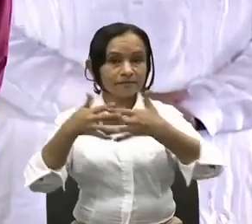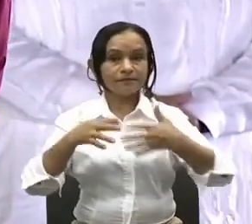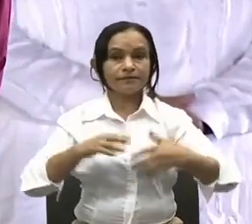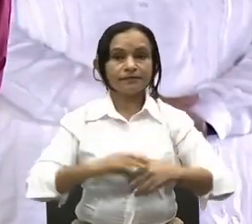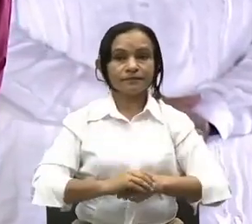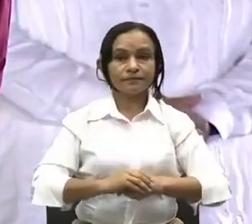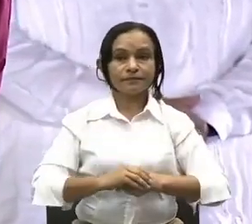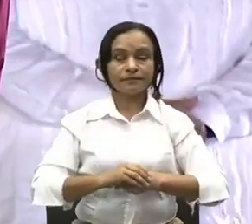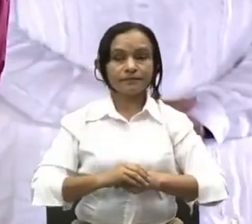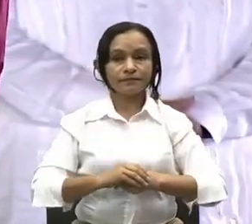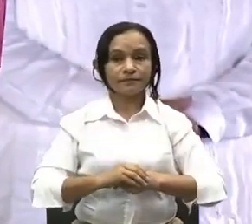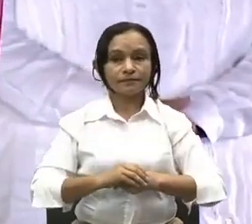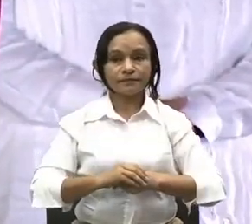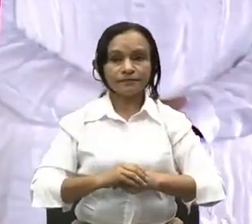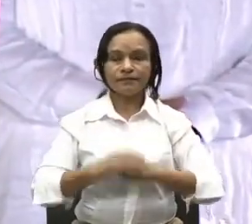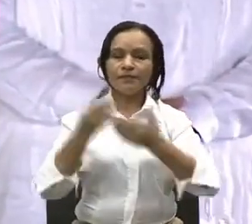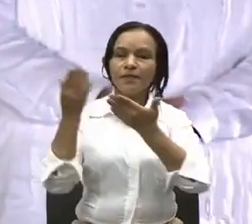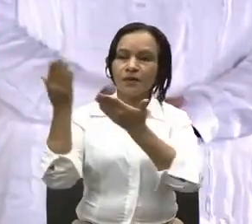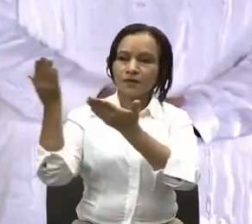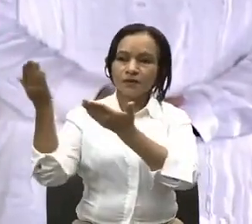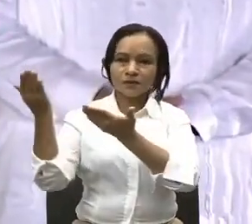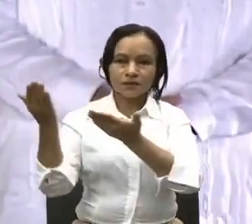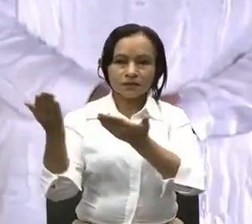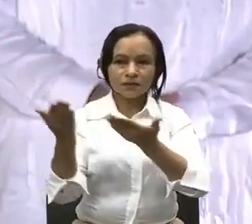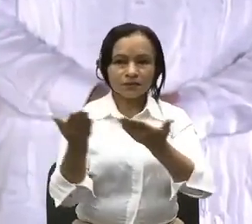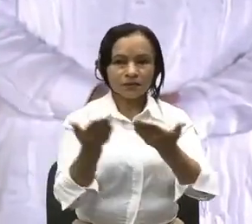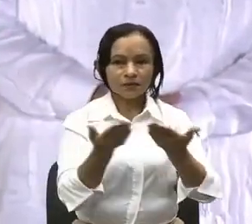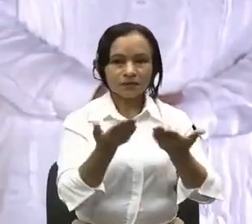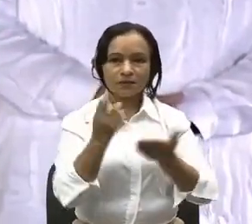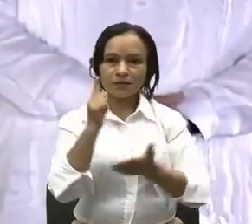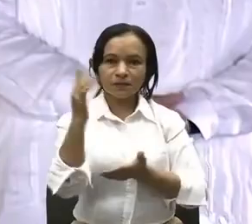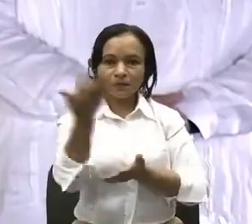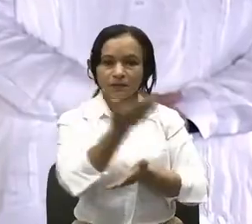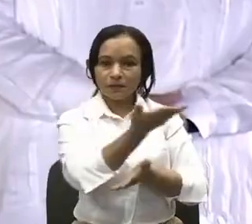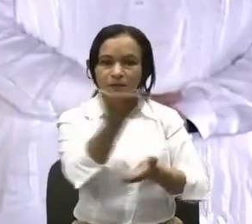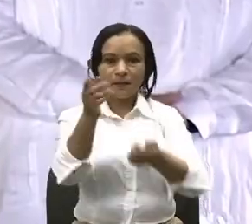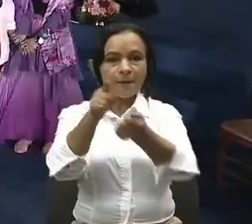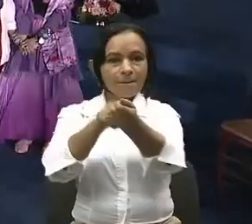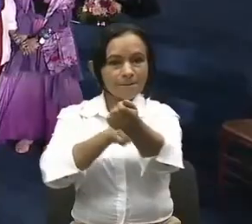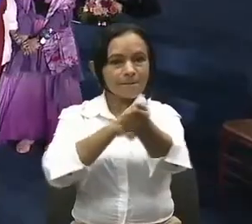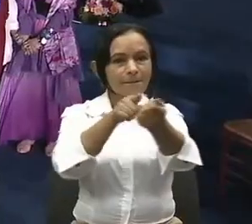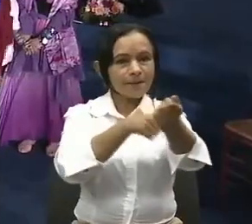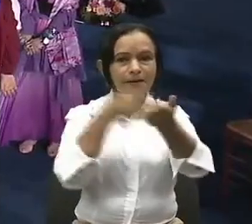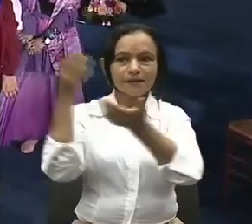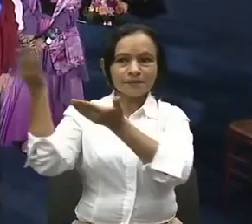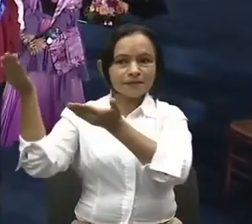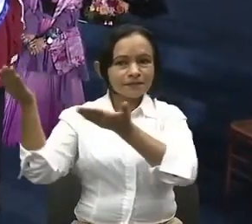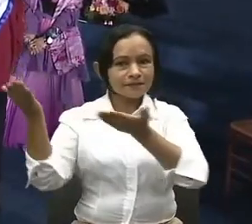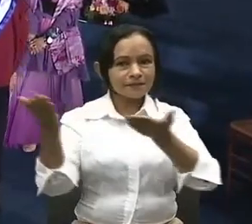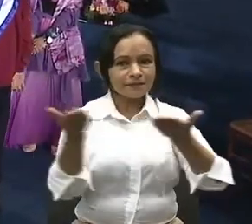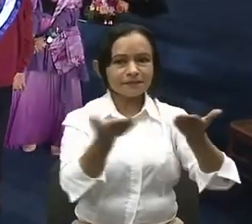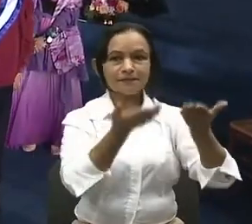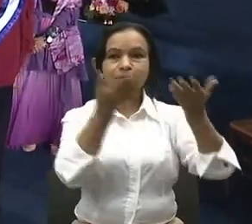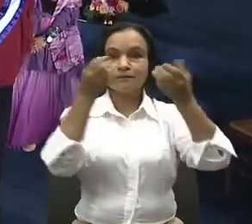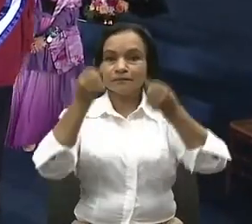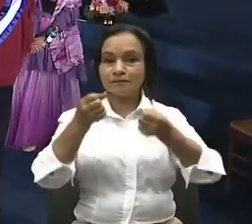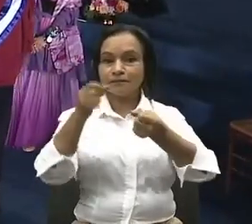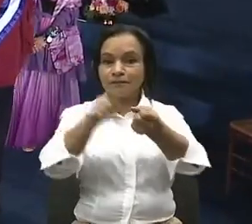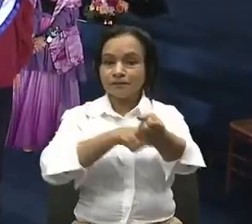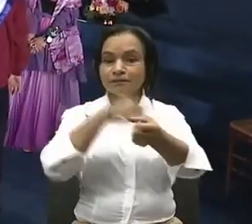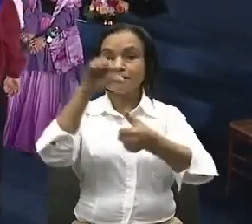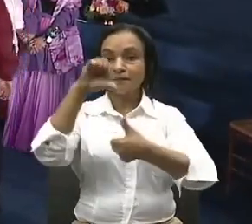Así que le damos la bienvenida a todos ustedes, queridos hermanos, y a un hermano